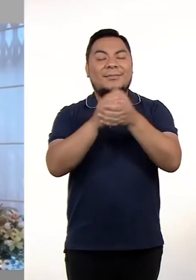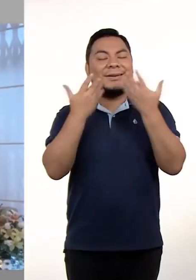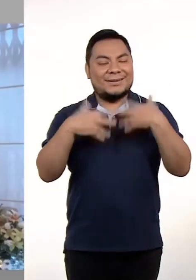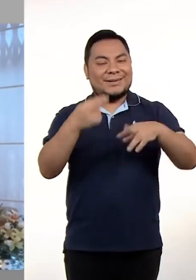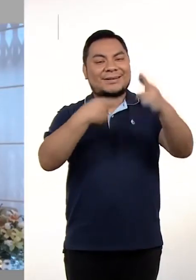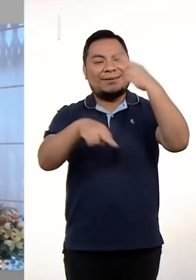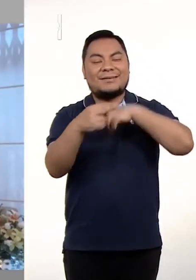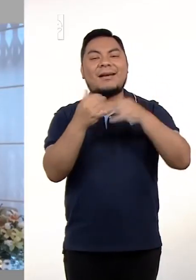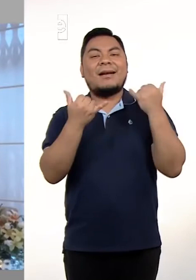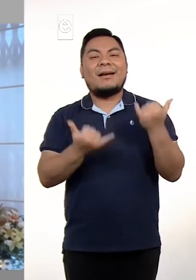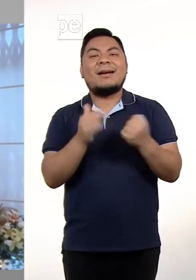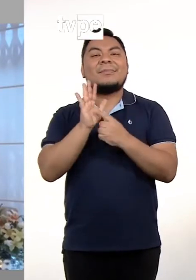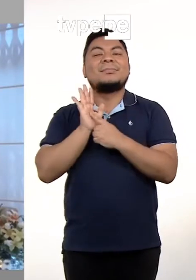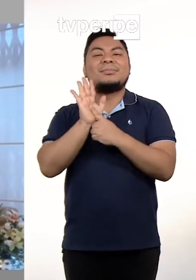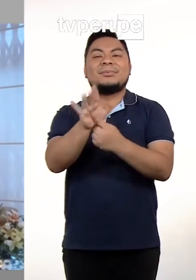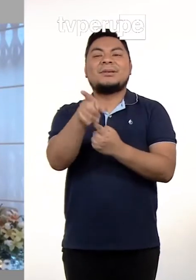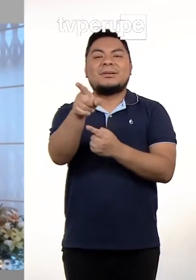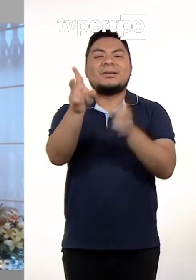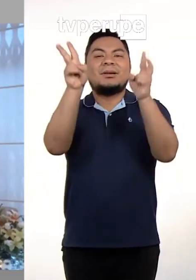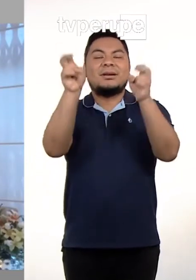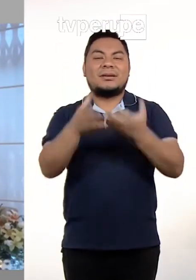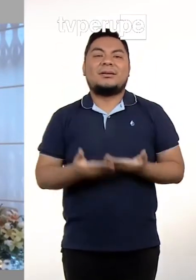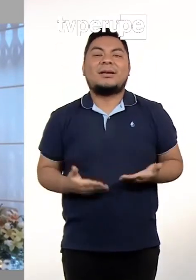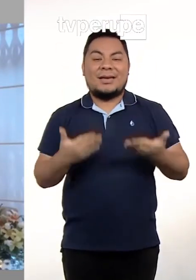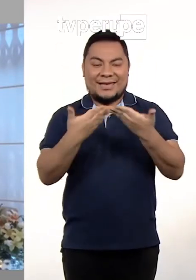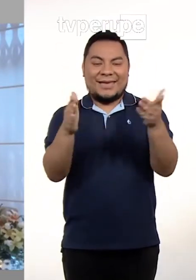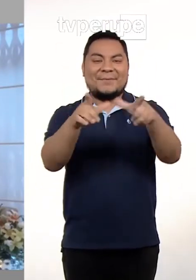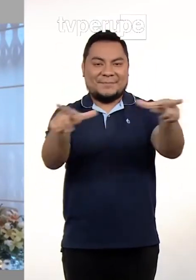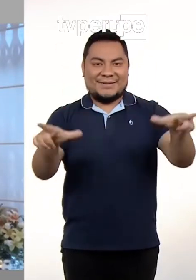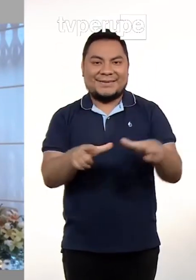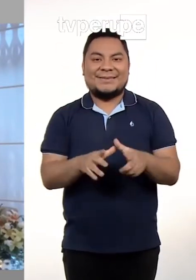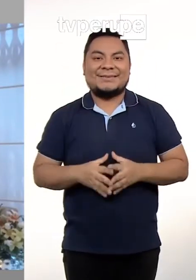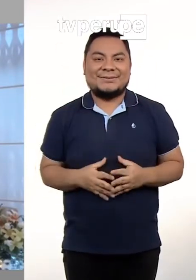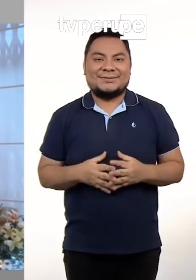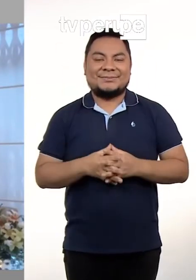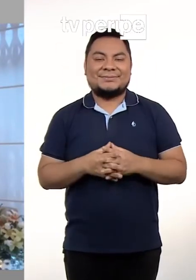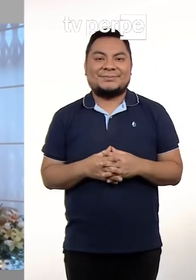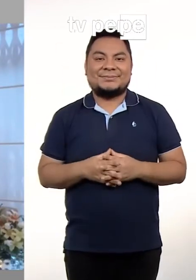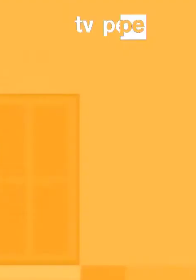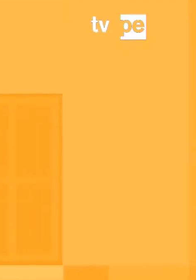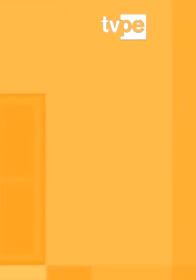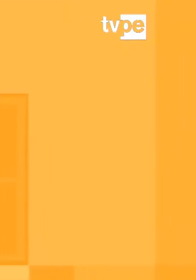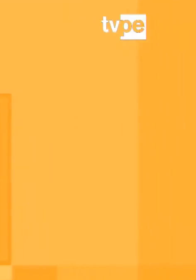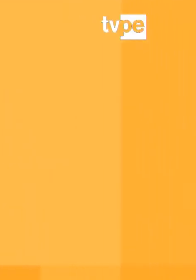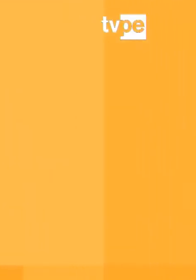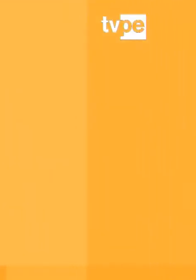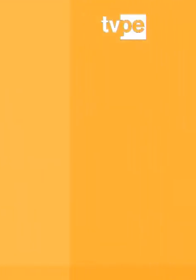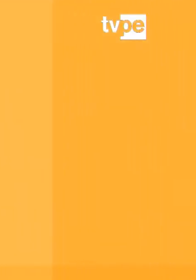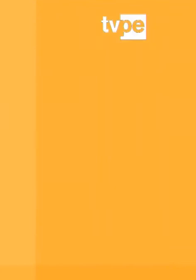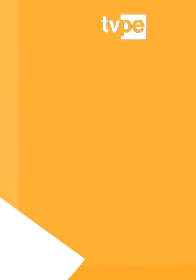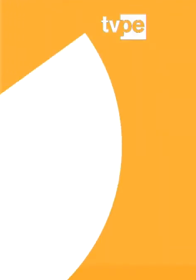Amigos, ya estamos de regreso y ahora vamos a presentar nuestra secuencia Abriendo Espacios.